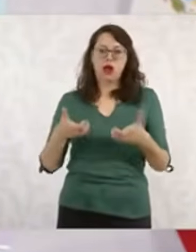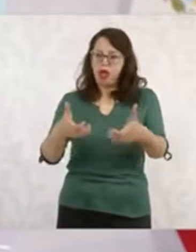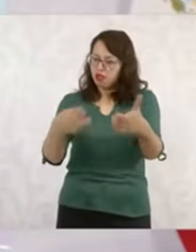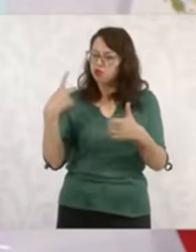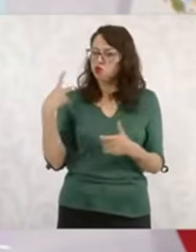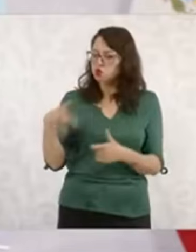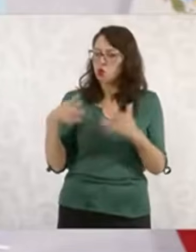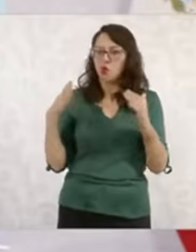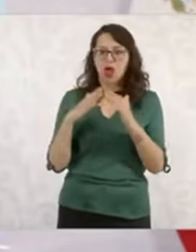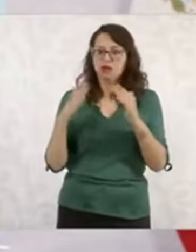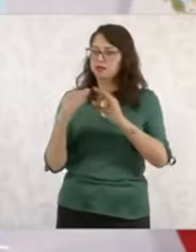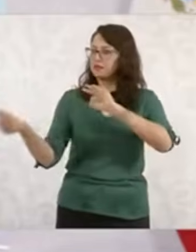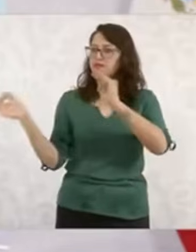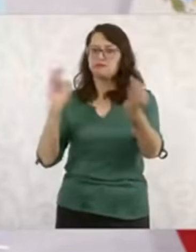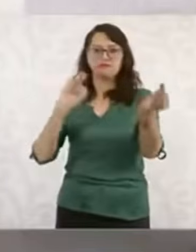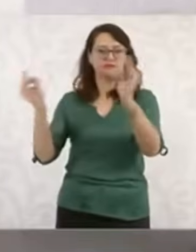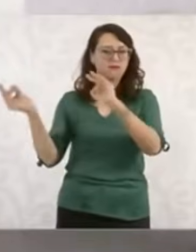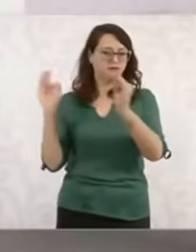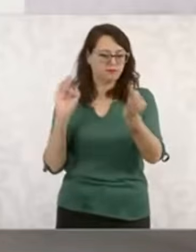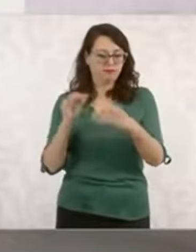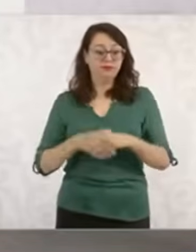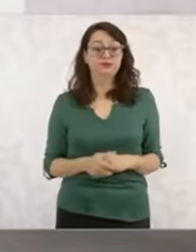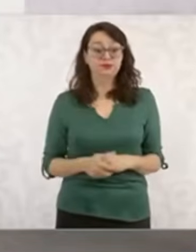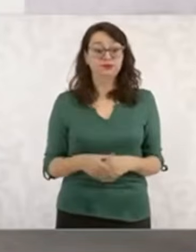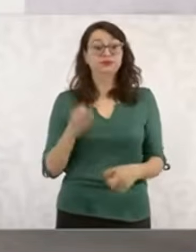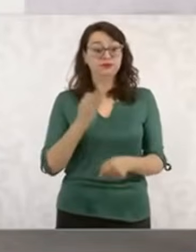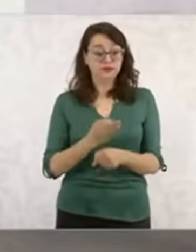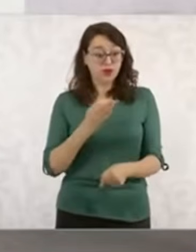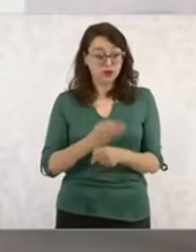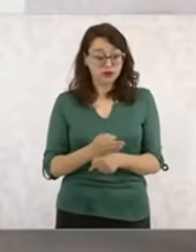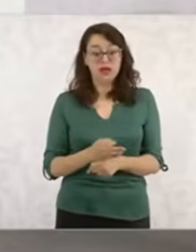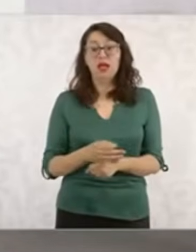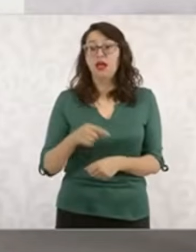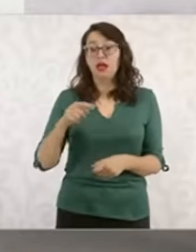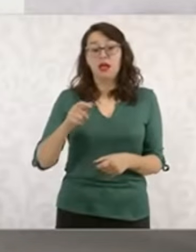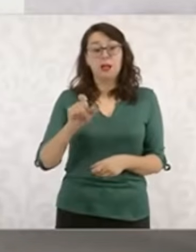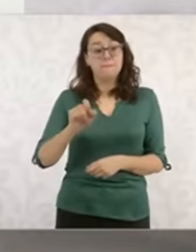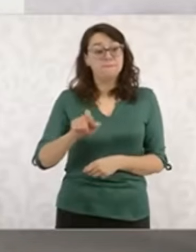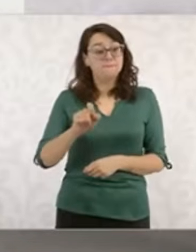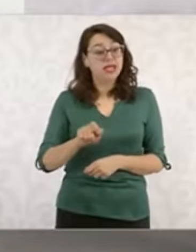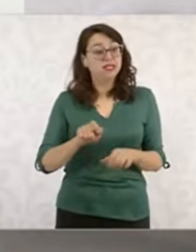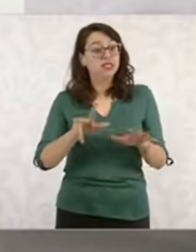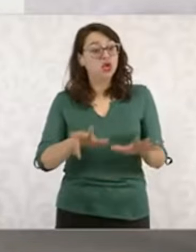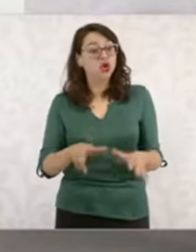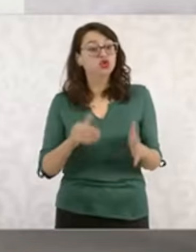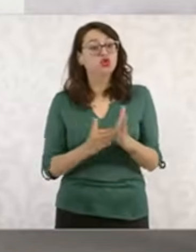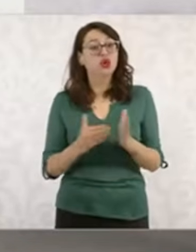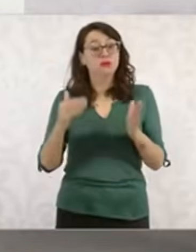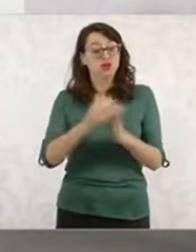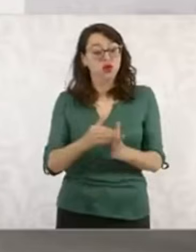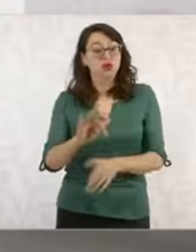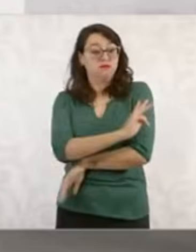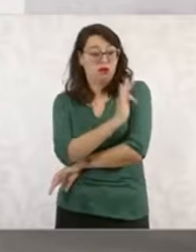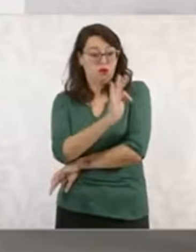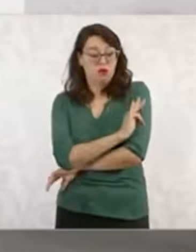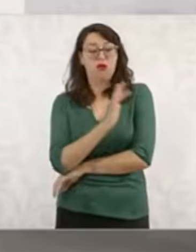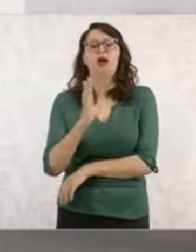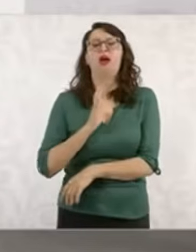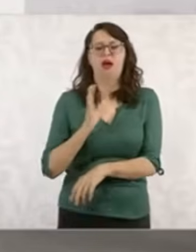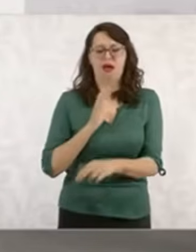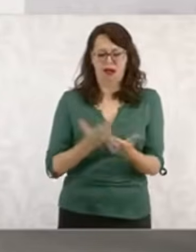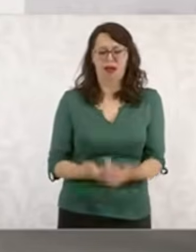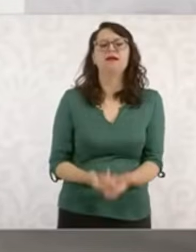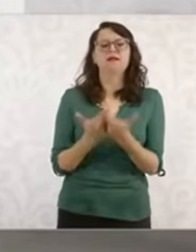ahí, con 28 millones de dosis disponibles, listas para aplicarse de inmediato. Esto